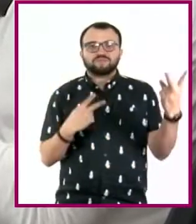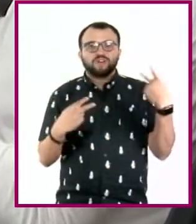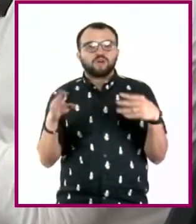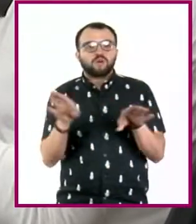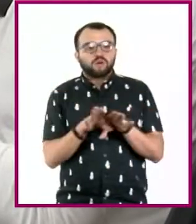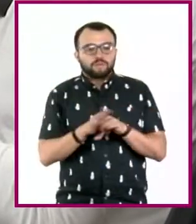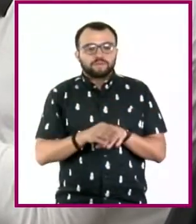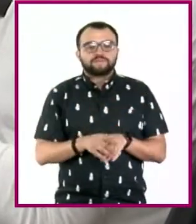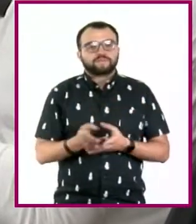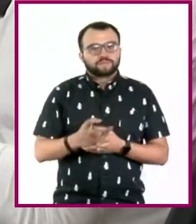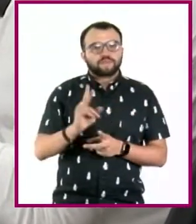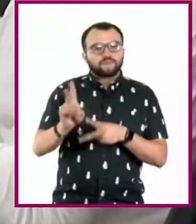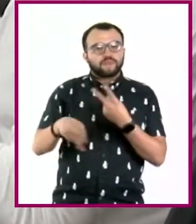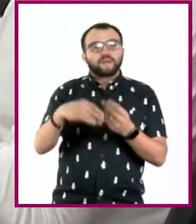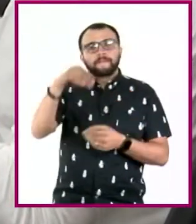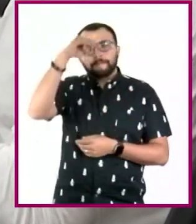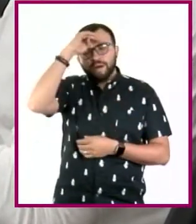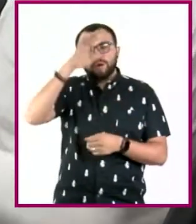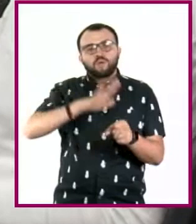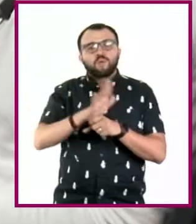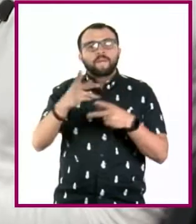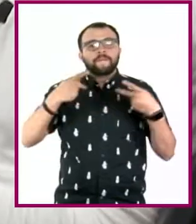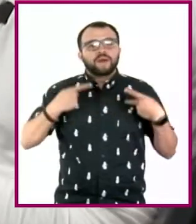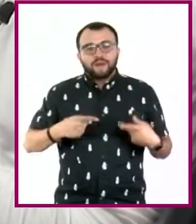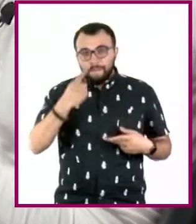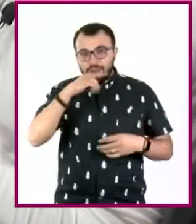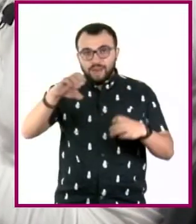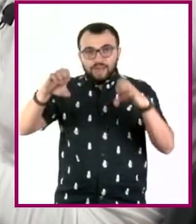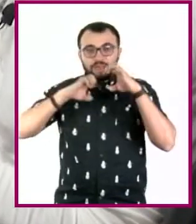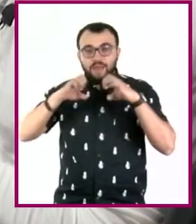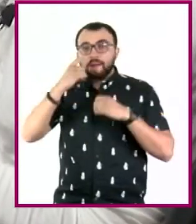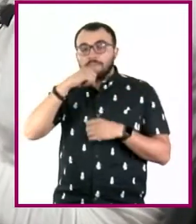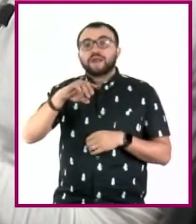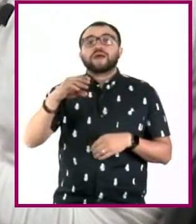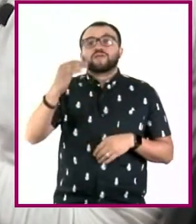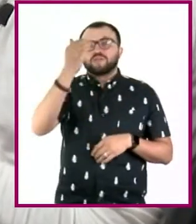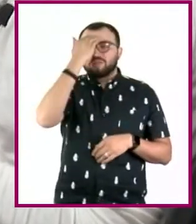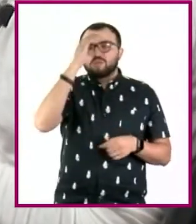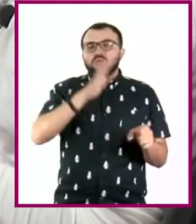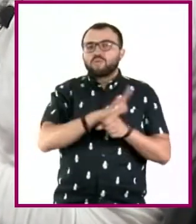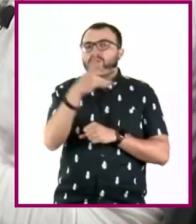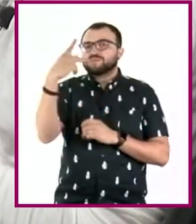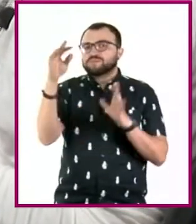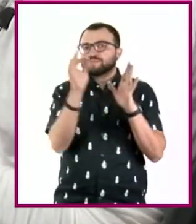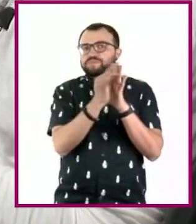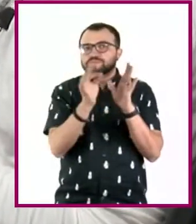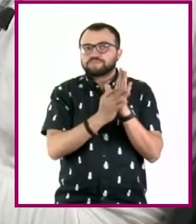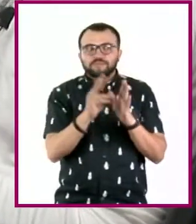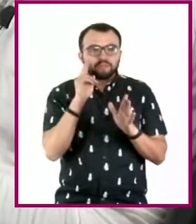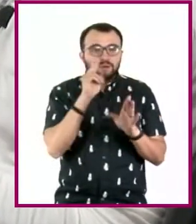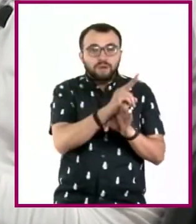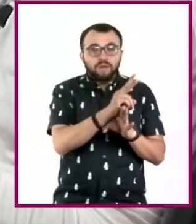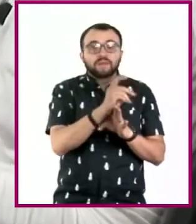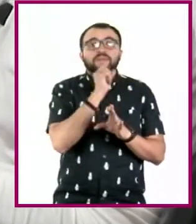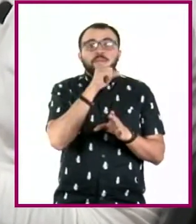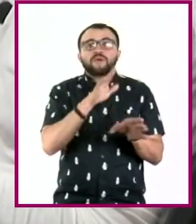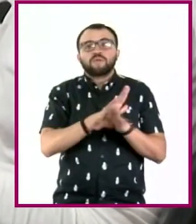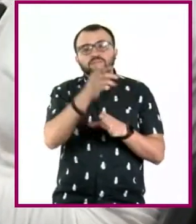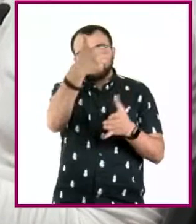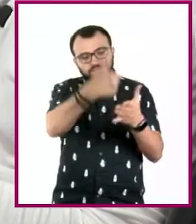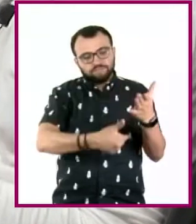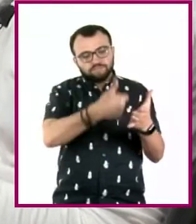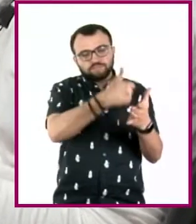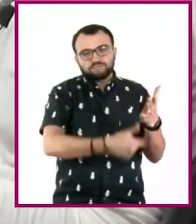que vayan pensando en la persona que podemos entrevistar para conocer sus puntos de vista y también que vayan sistematizando los